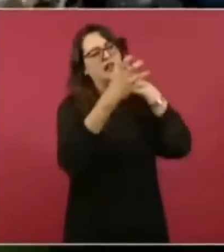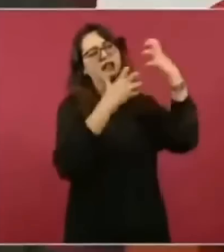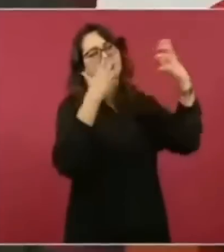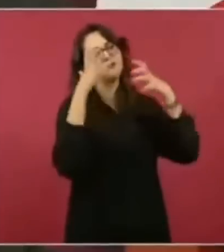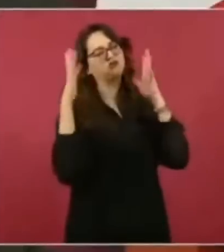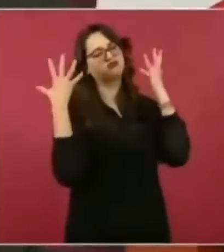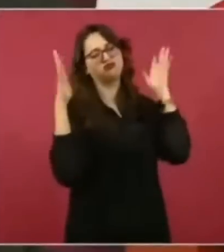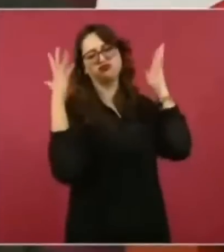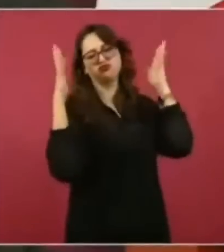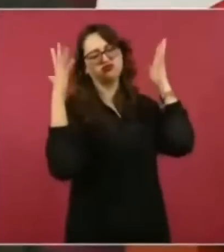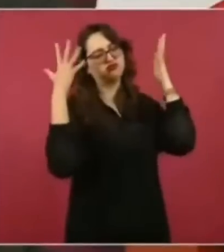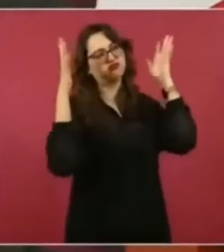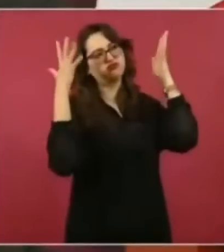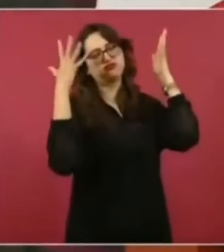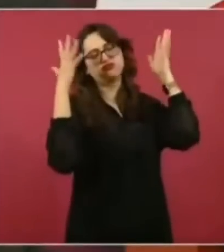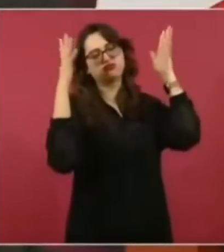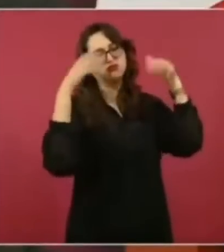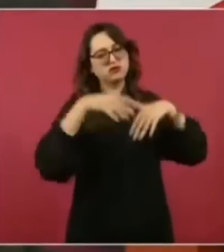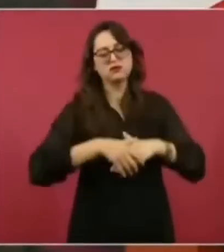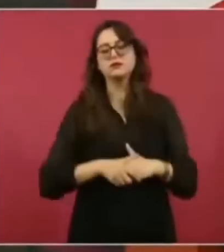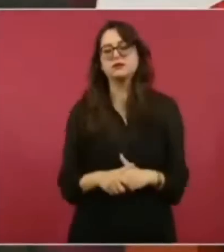humanos.